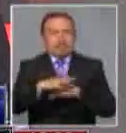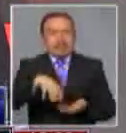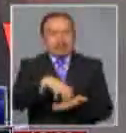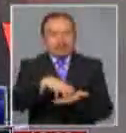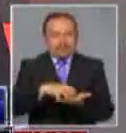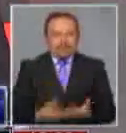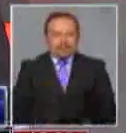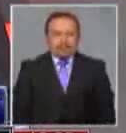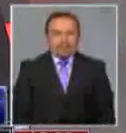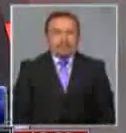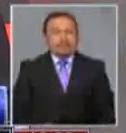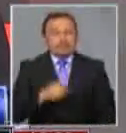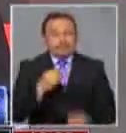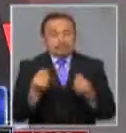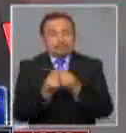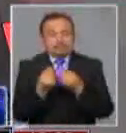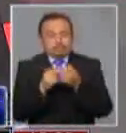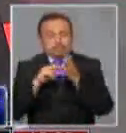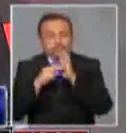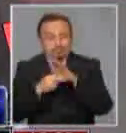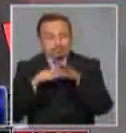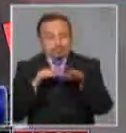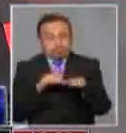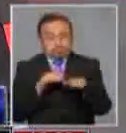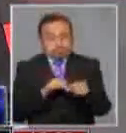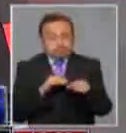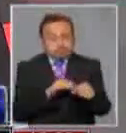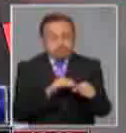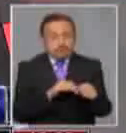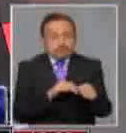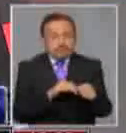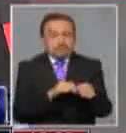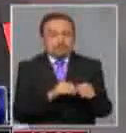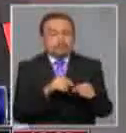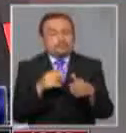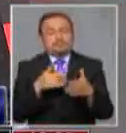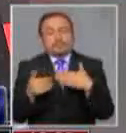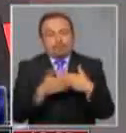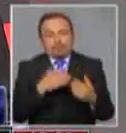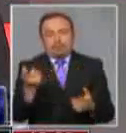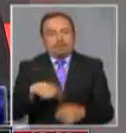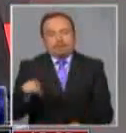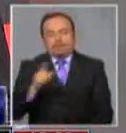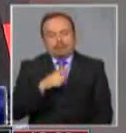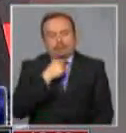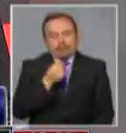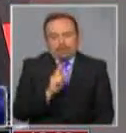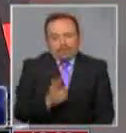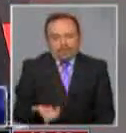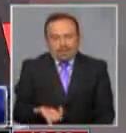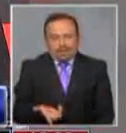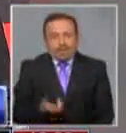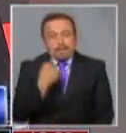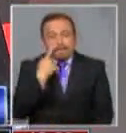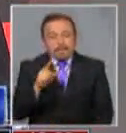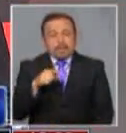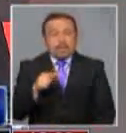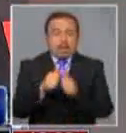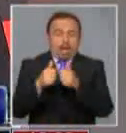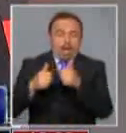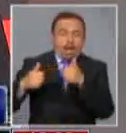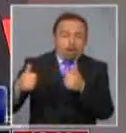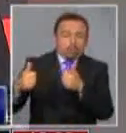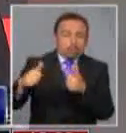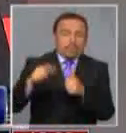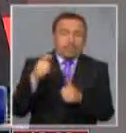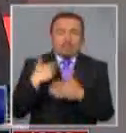esta atochamiento o obstaculización del paso naturalmente que nadie la la quiere pero cuando uno conversa con la autoridad y